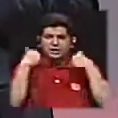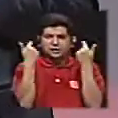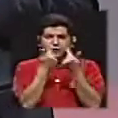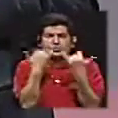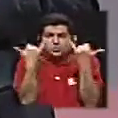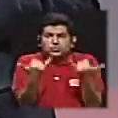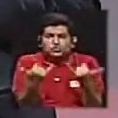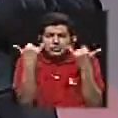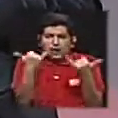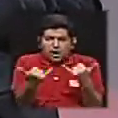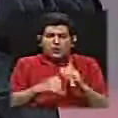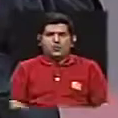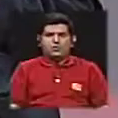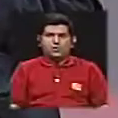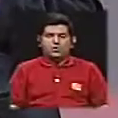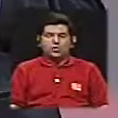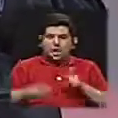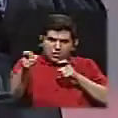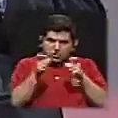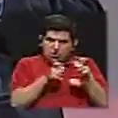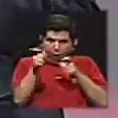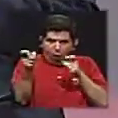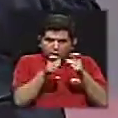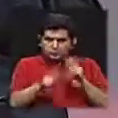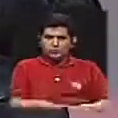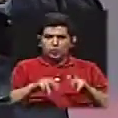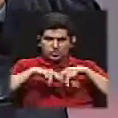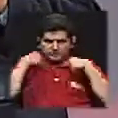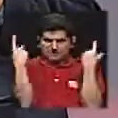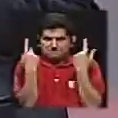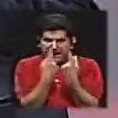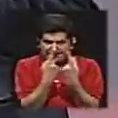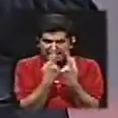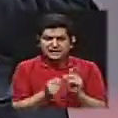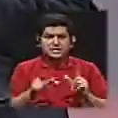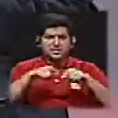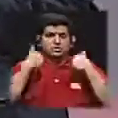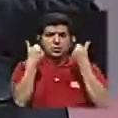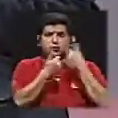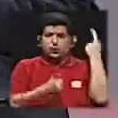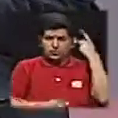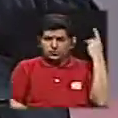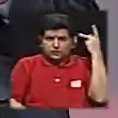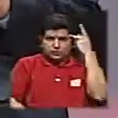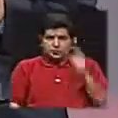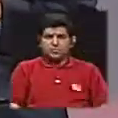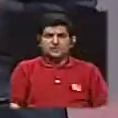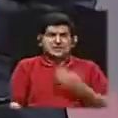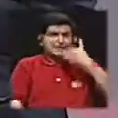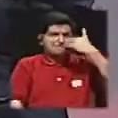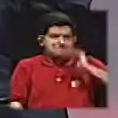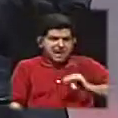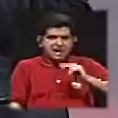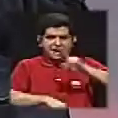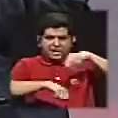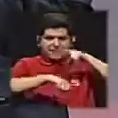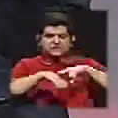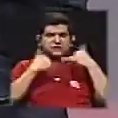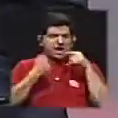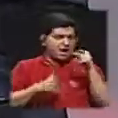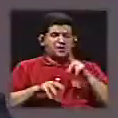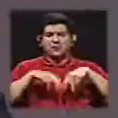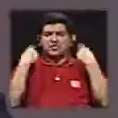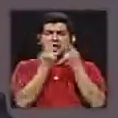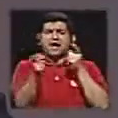quedaron ahora en control del partido. Esos sectores de la política, de la mala política nacional, quedaron en control del